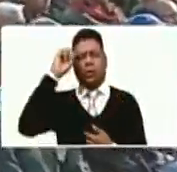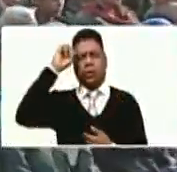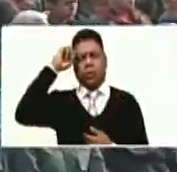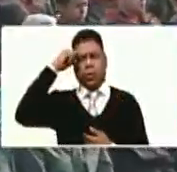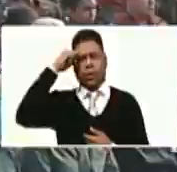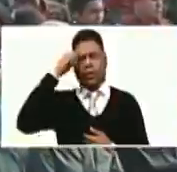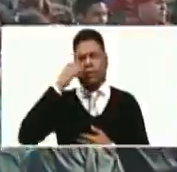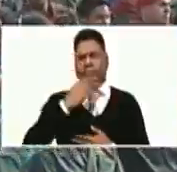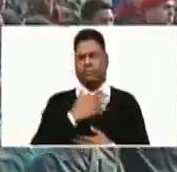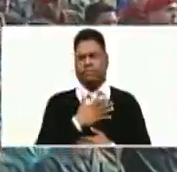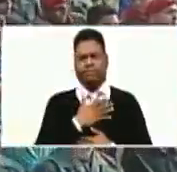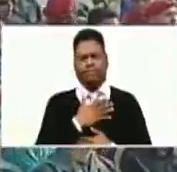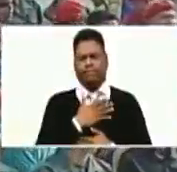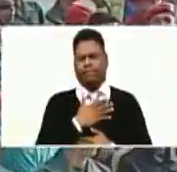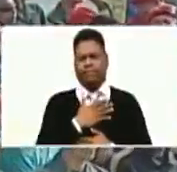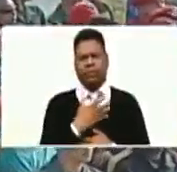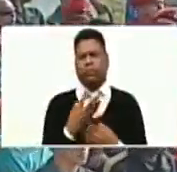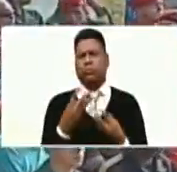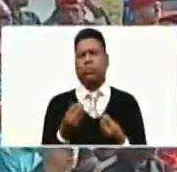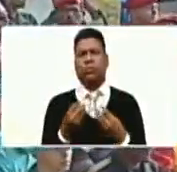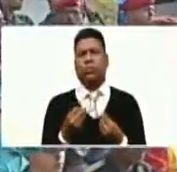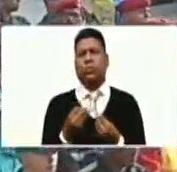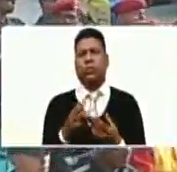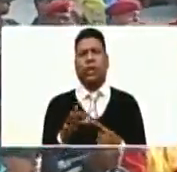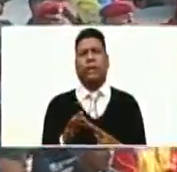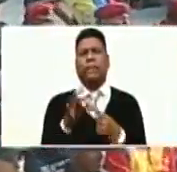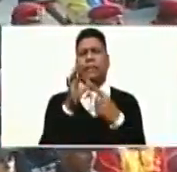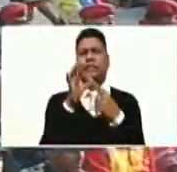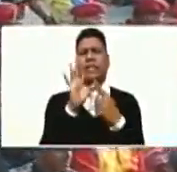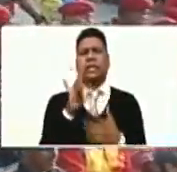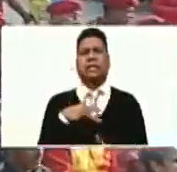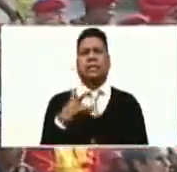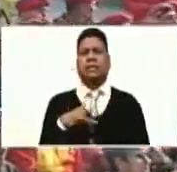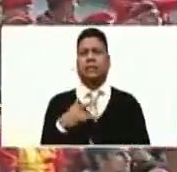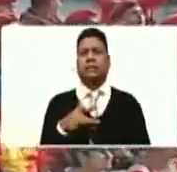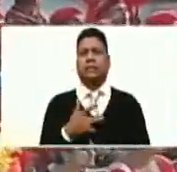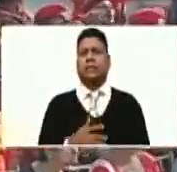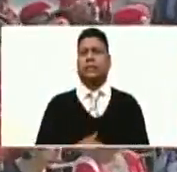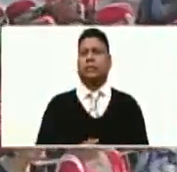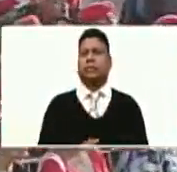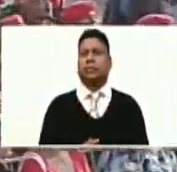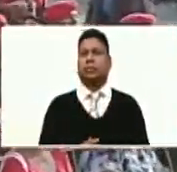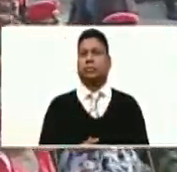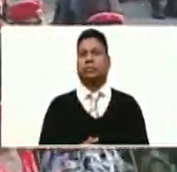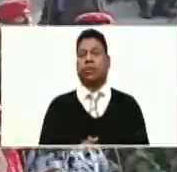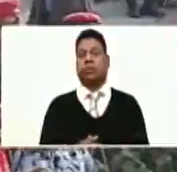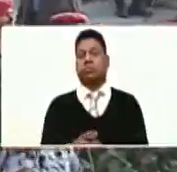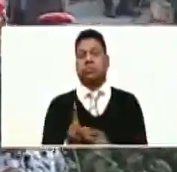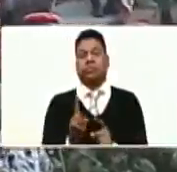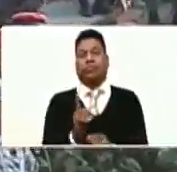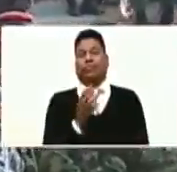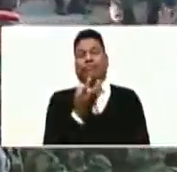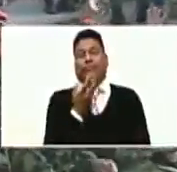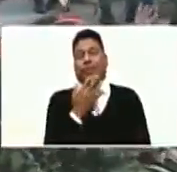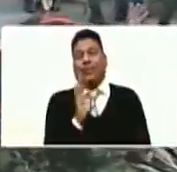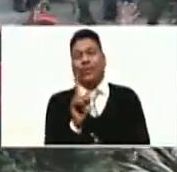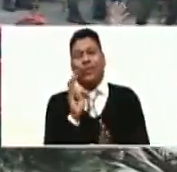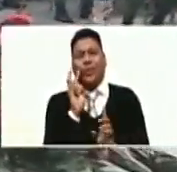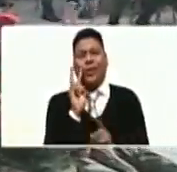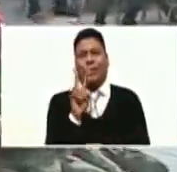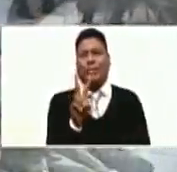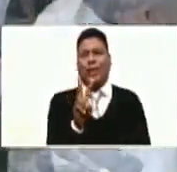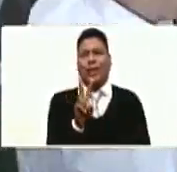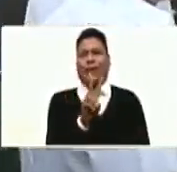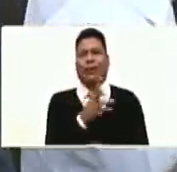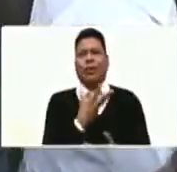especial significado, con especial sentimiento. Quizás no se pueda percibir a través de esta transmisión lo que son los sentimientos y el